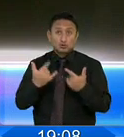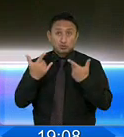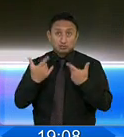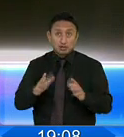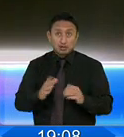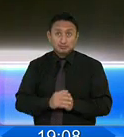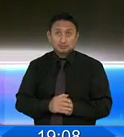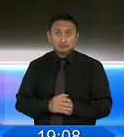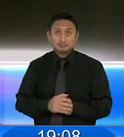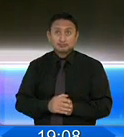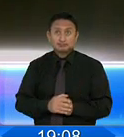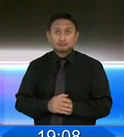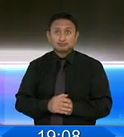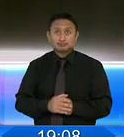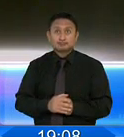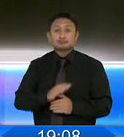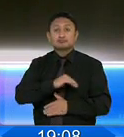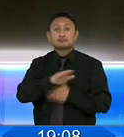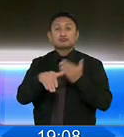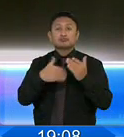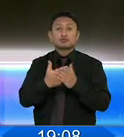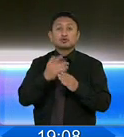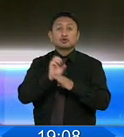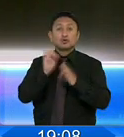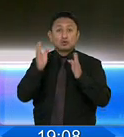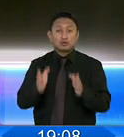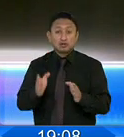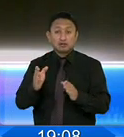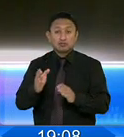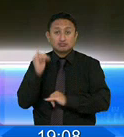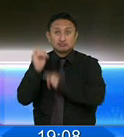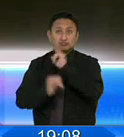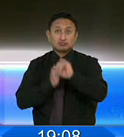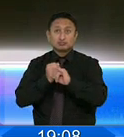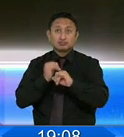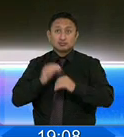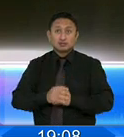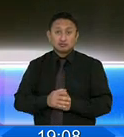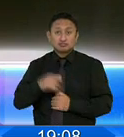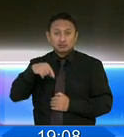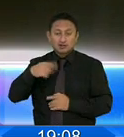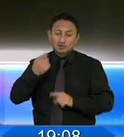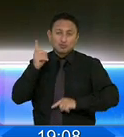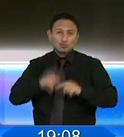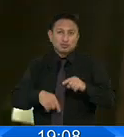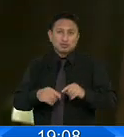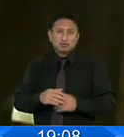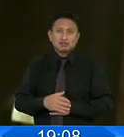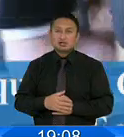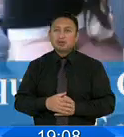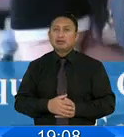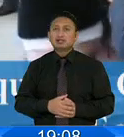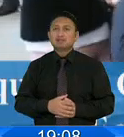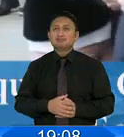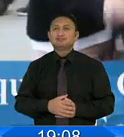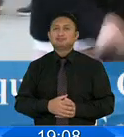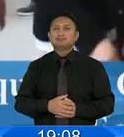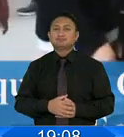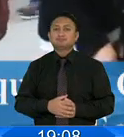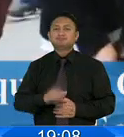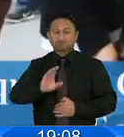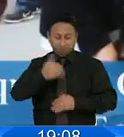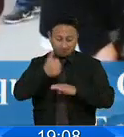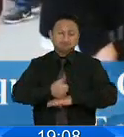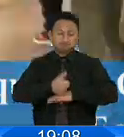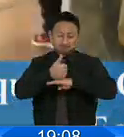la población ecuatoriana en el exterior. No fue posible, no se llegó a esa decisión. Según autoridades, este